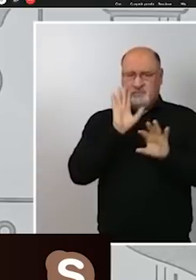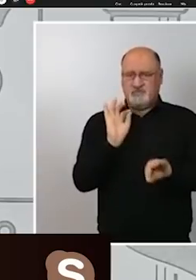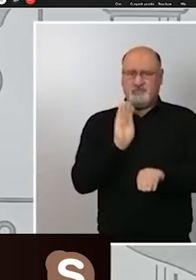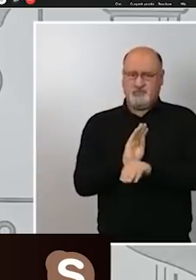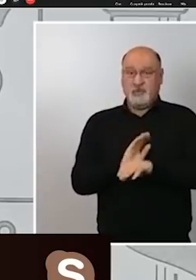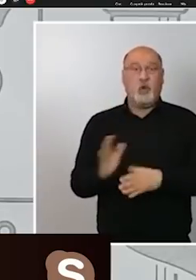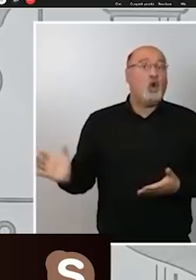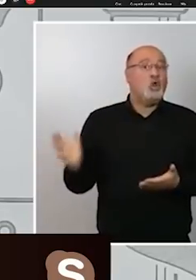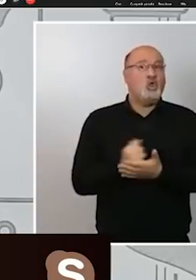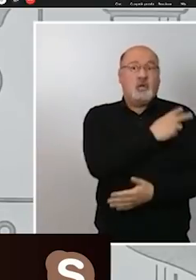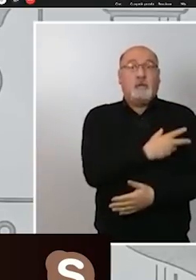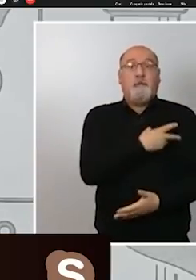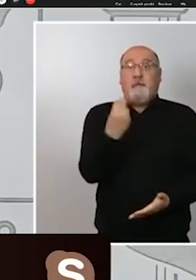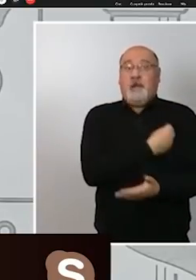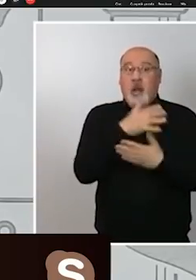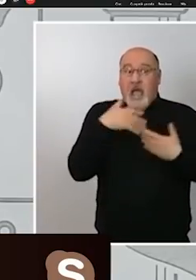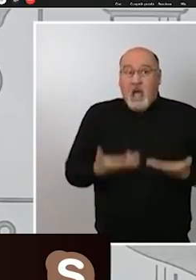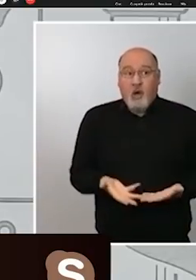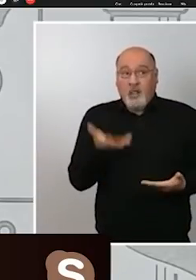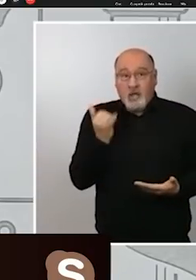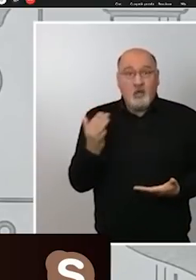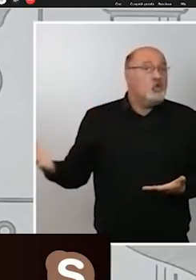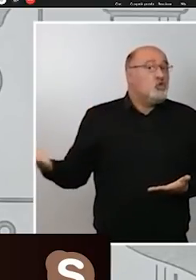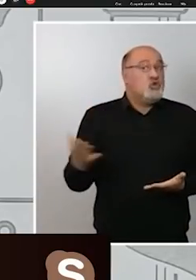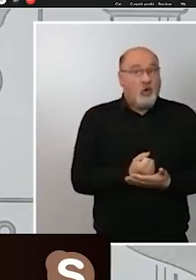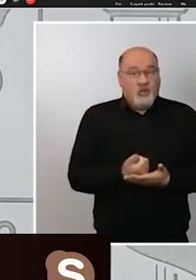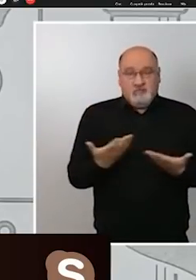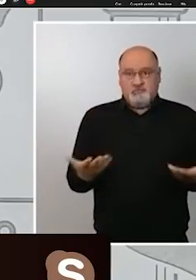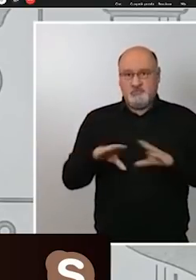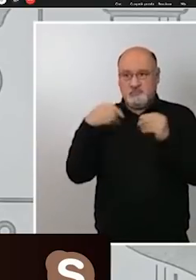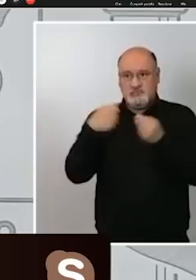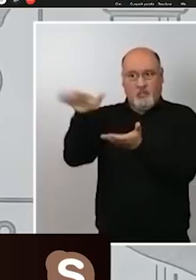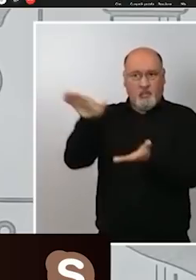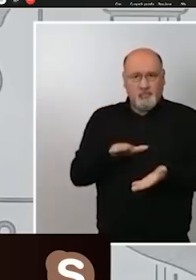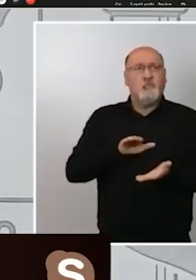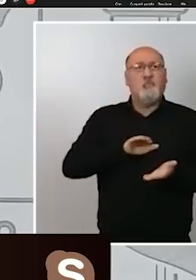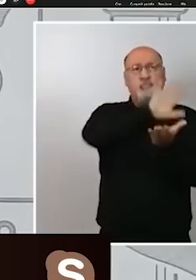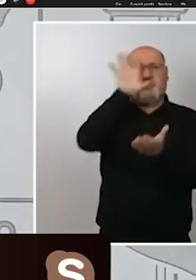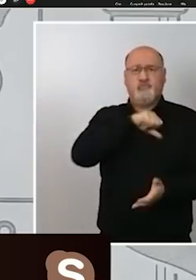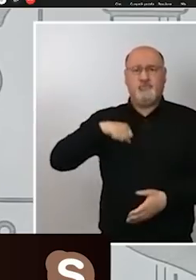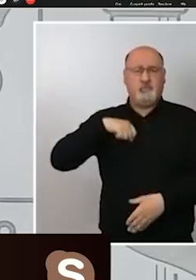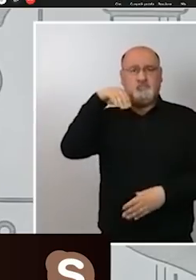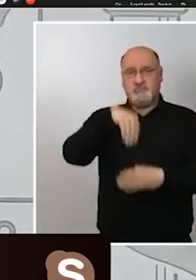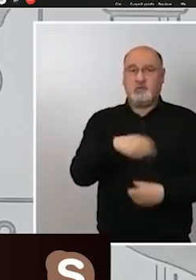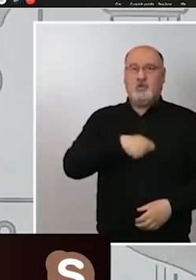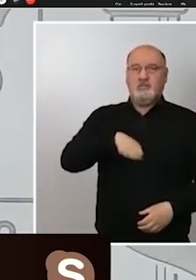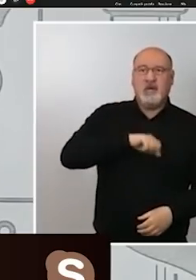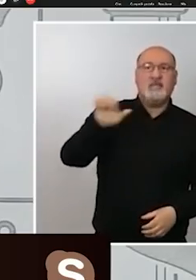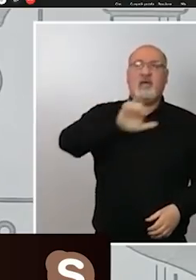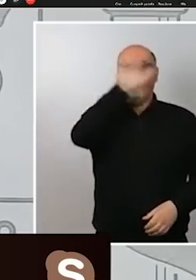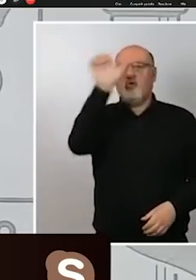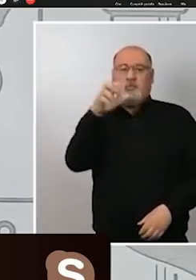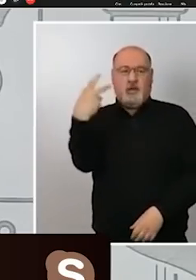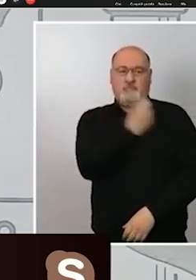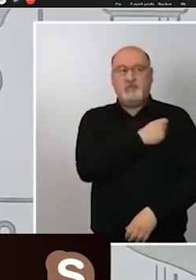personas que cometieron aquellos atentados, cierto es que eso tendrá un efecto que va más allá del propio acto